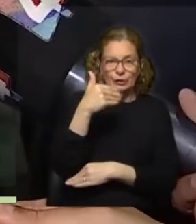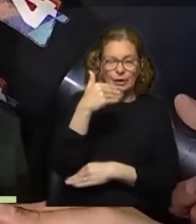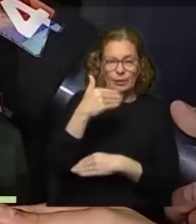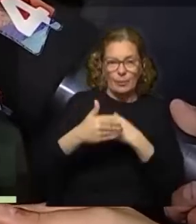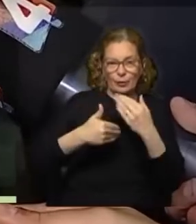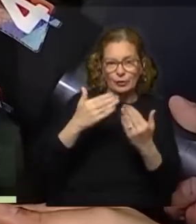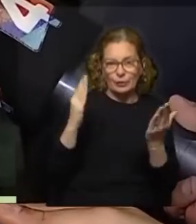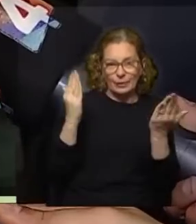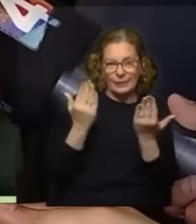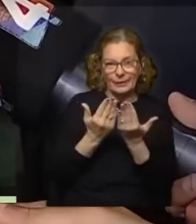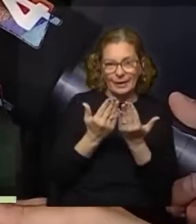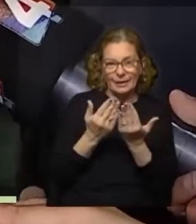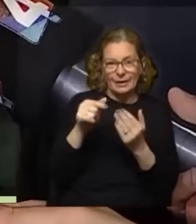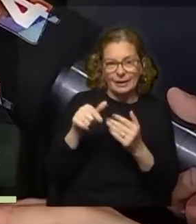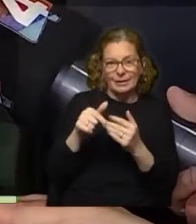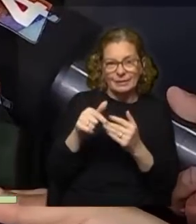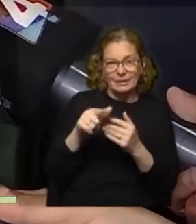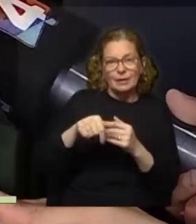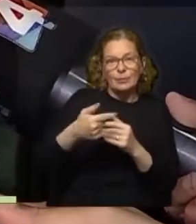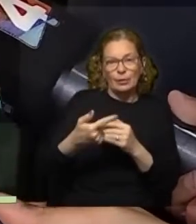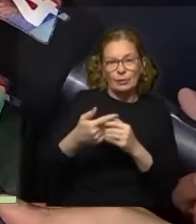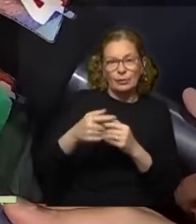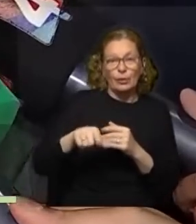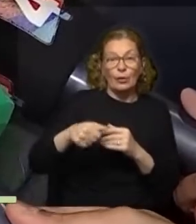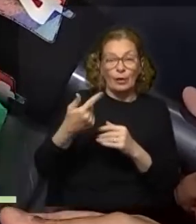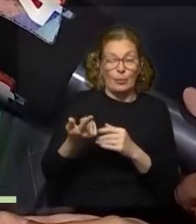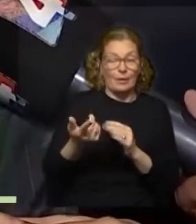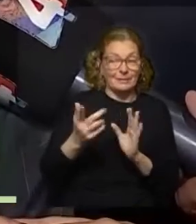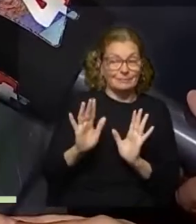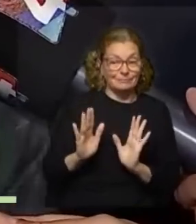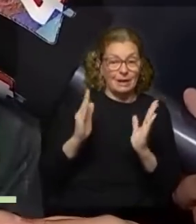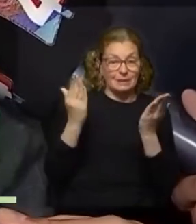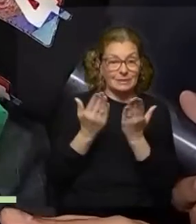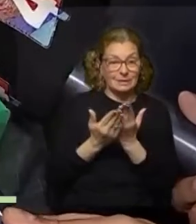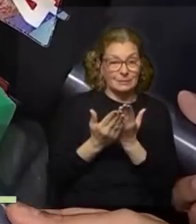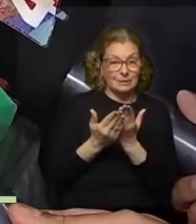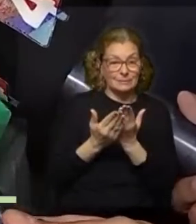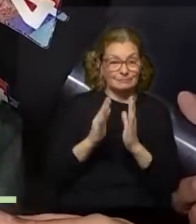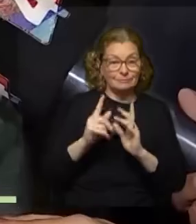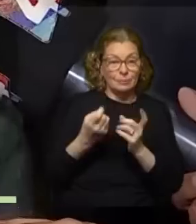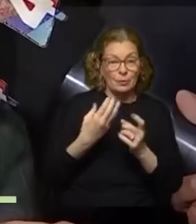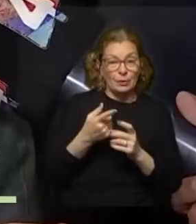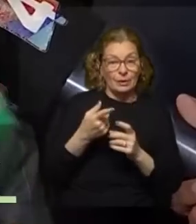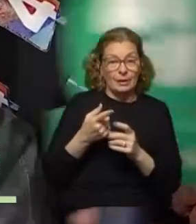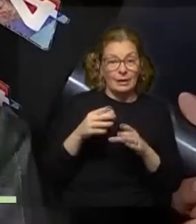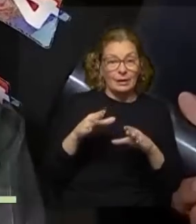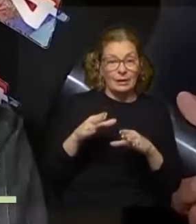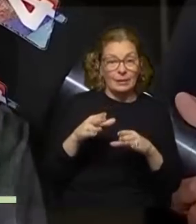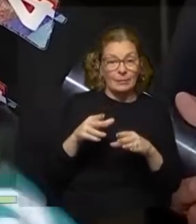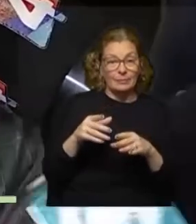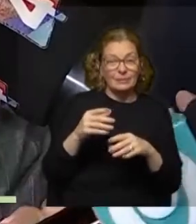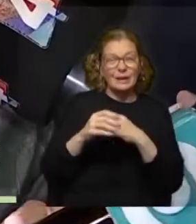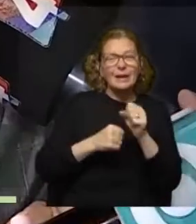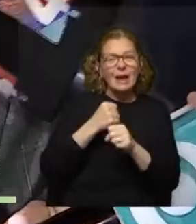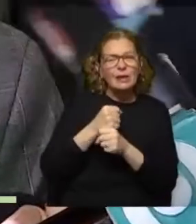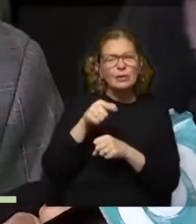en proceso de cierre de hecho Este era el siguiente o el que venía después para hacer con ese proceso de cierre porque asumimos desde qué